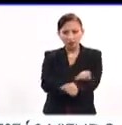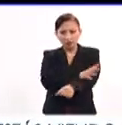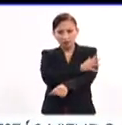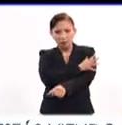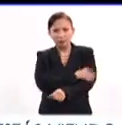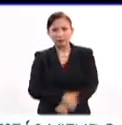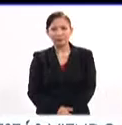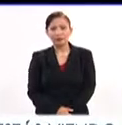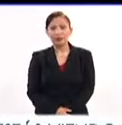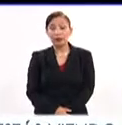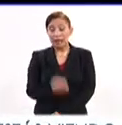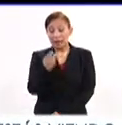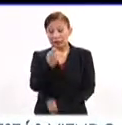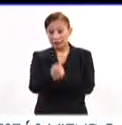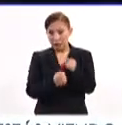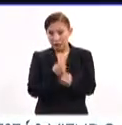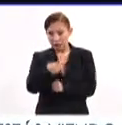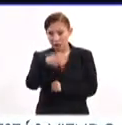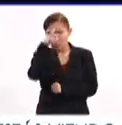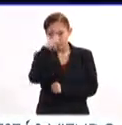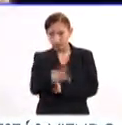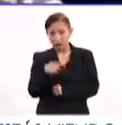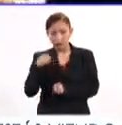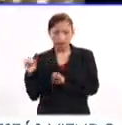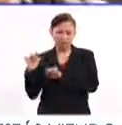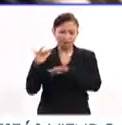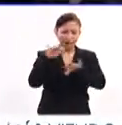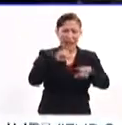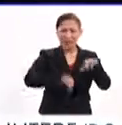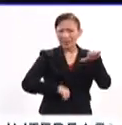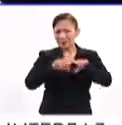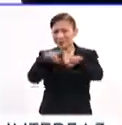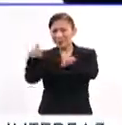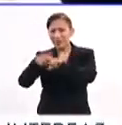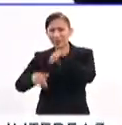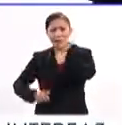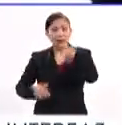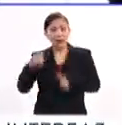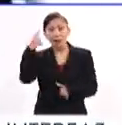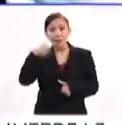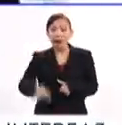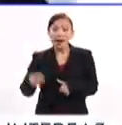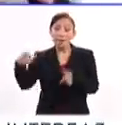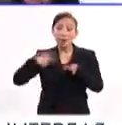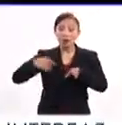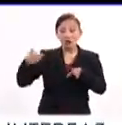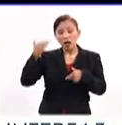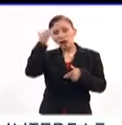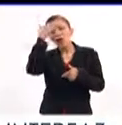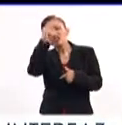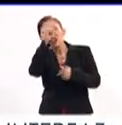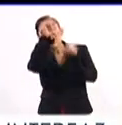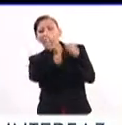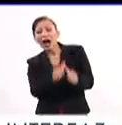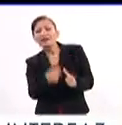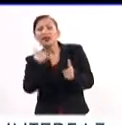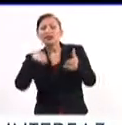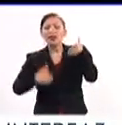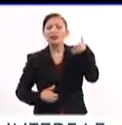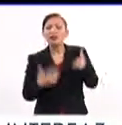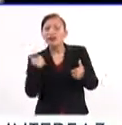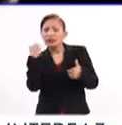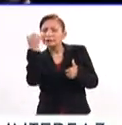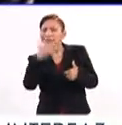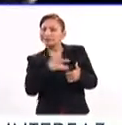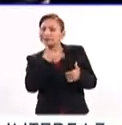emociones. Para este año, México se llenará de actividades teatrales para acercar a los ciudadanos a las artes escénicas, a